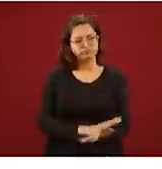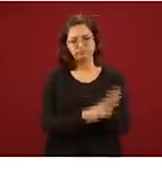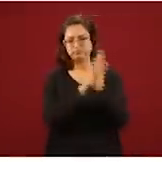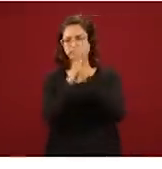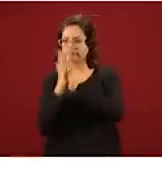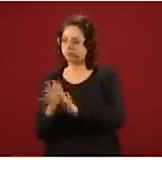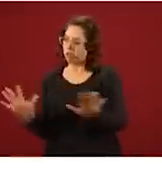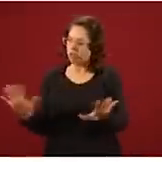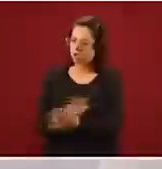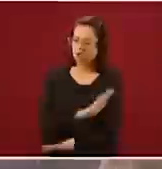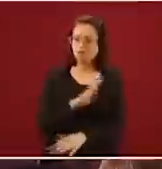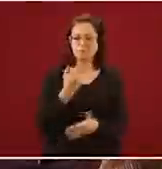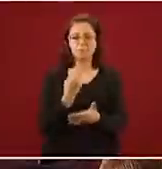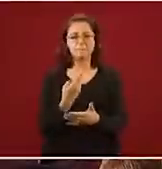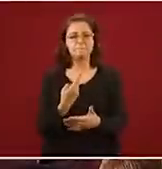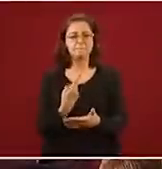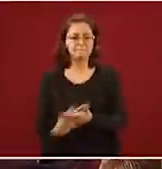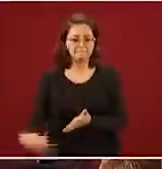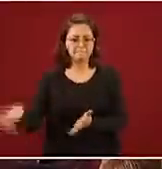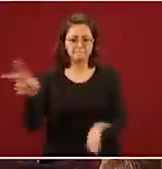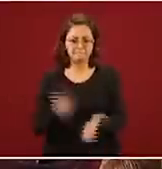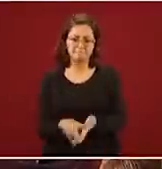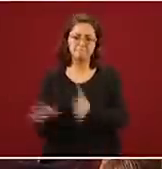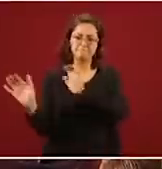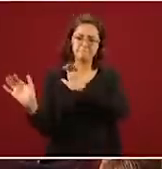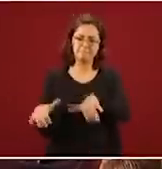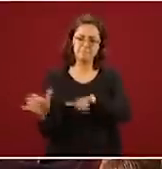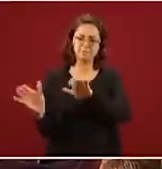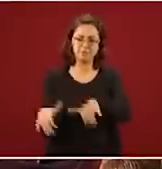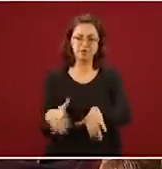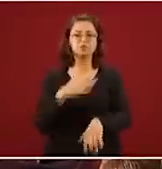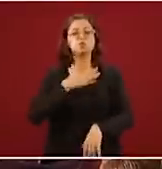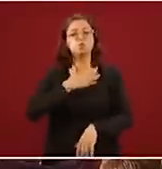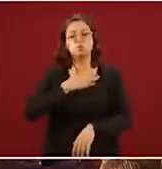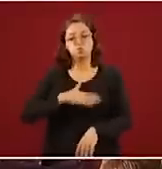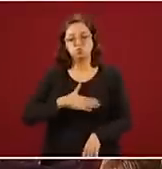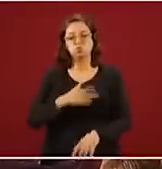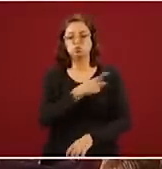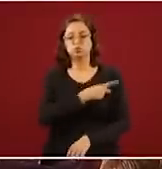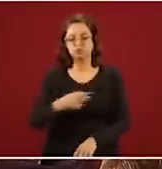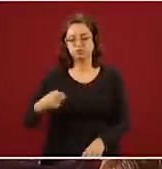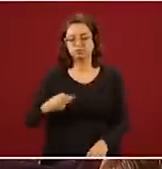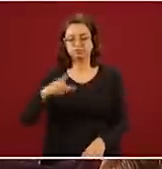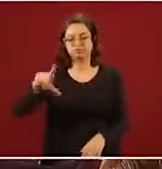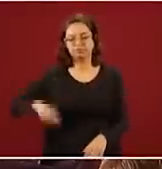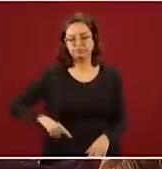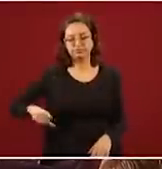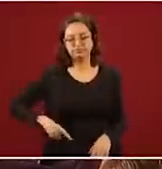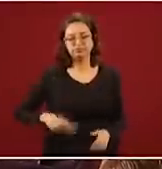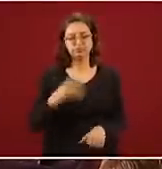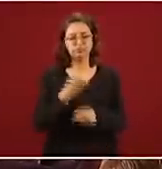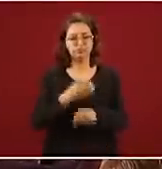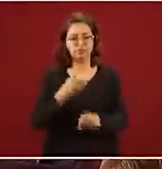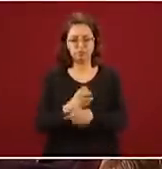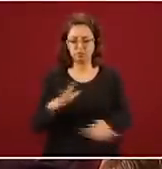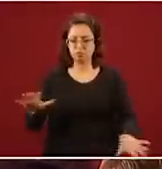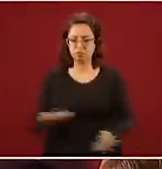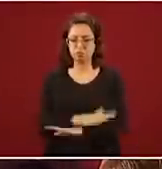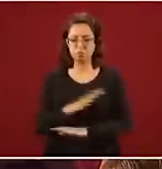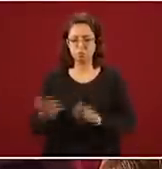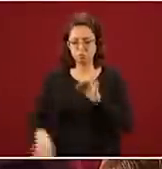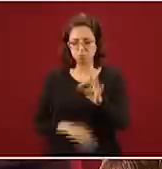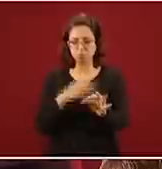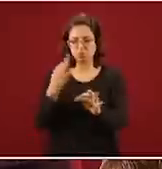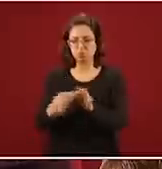justicia social que emprende el gobierno de la Cuarta Transformación. Tenemos instrumentos, hay acuerdos